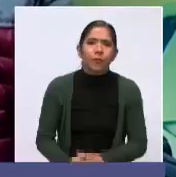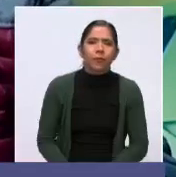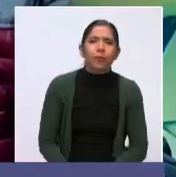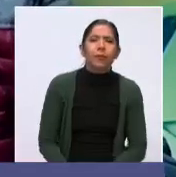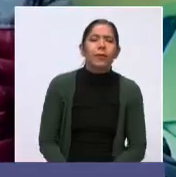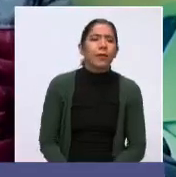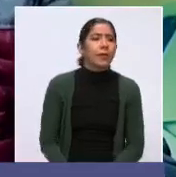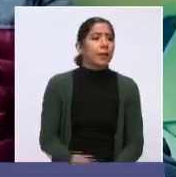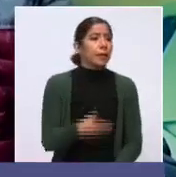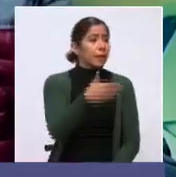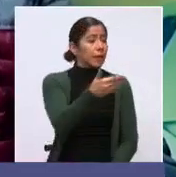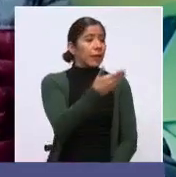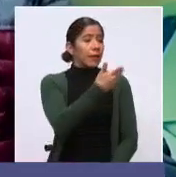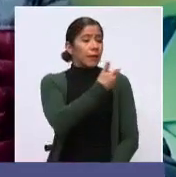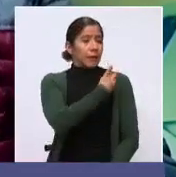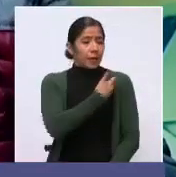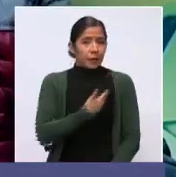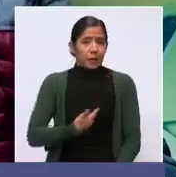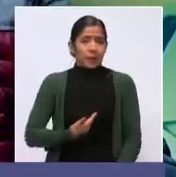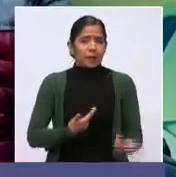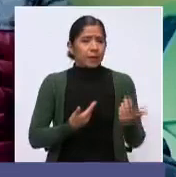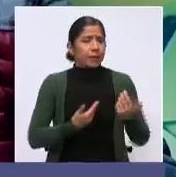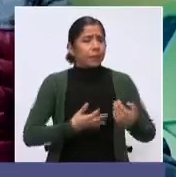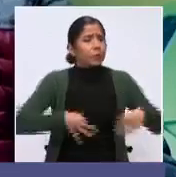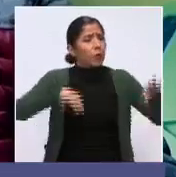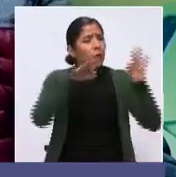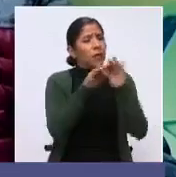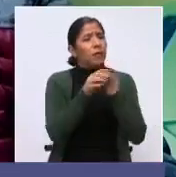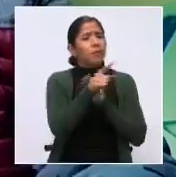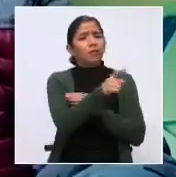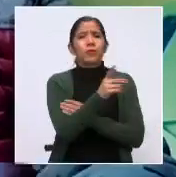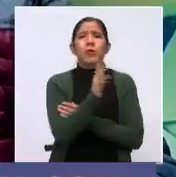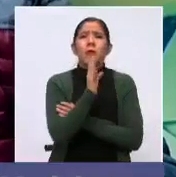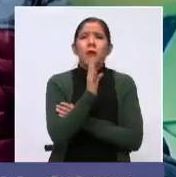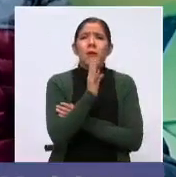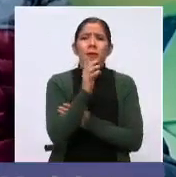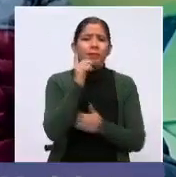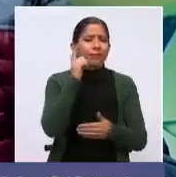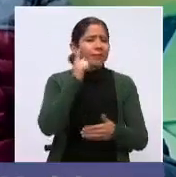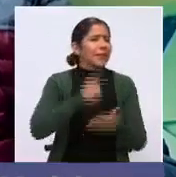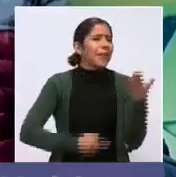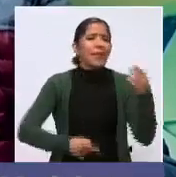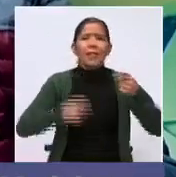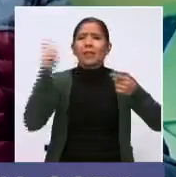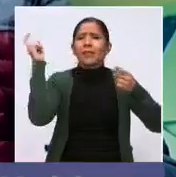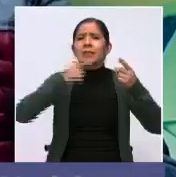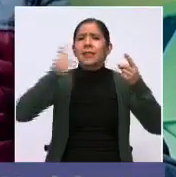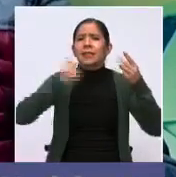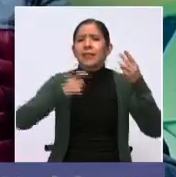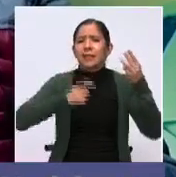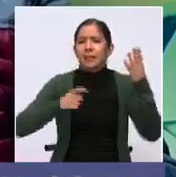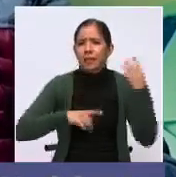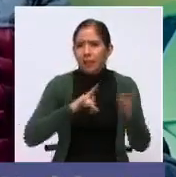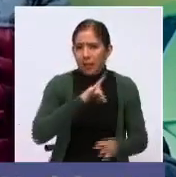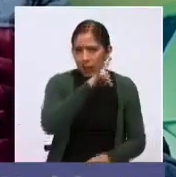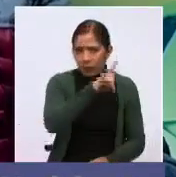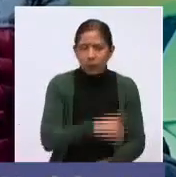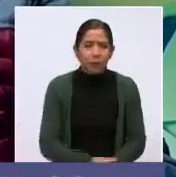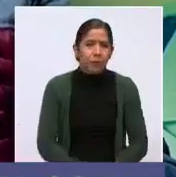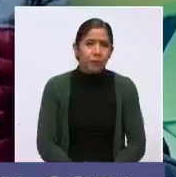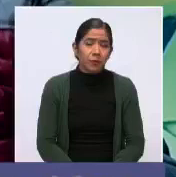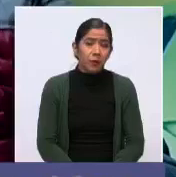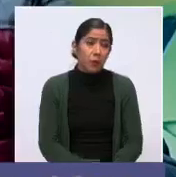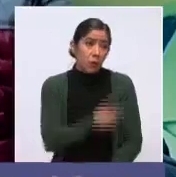Presidente, es importante resaltar los elementos de necesidades que existen en el Alto. ¿Cuál ha sido la atención